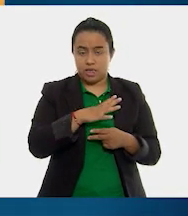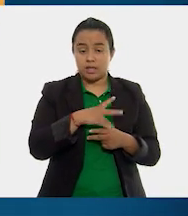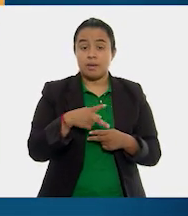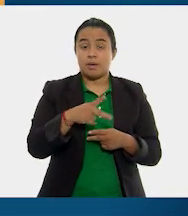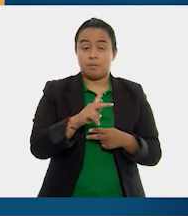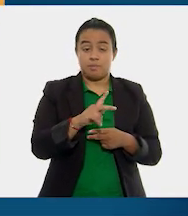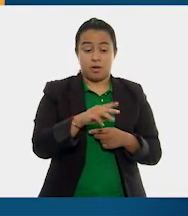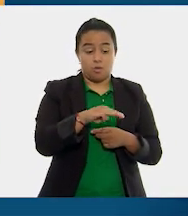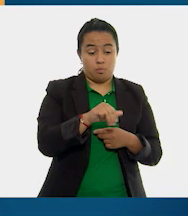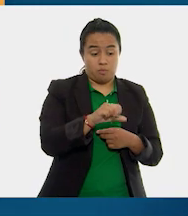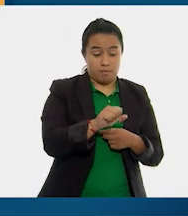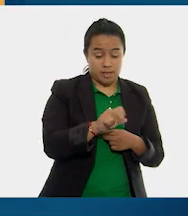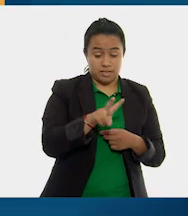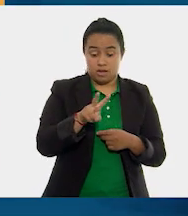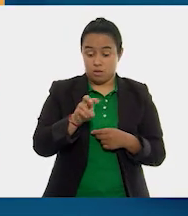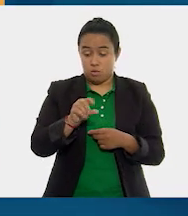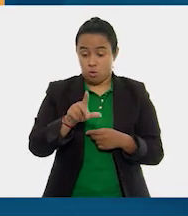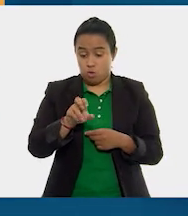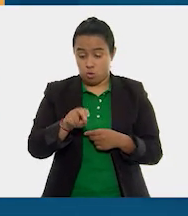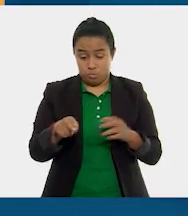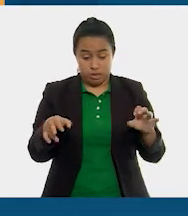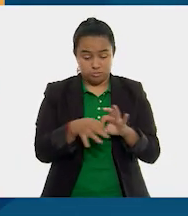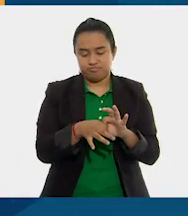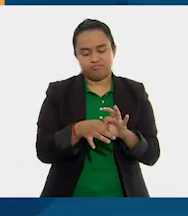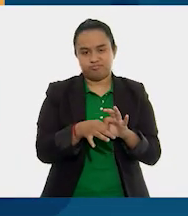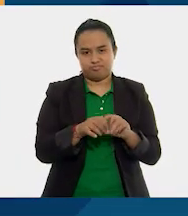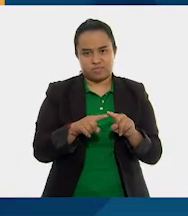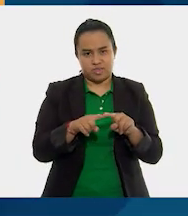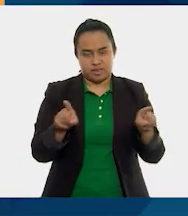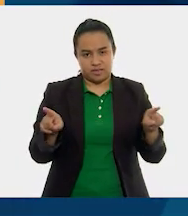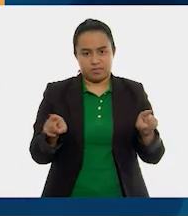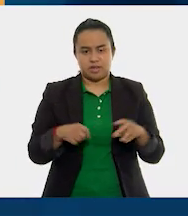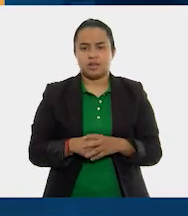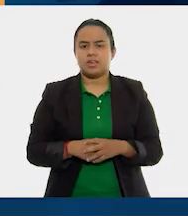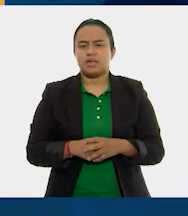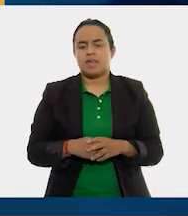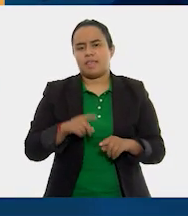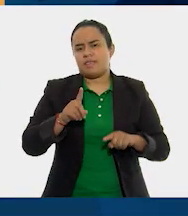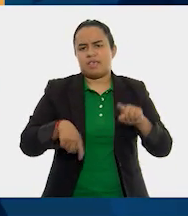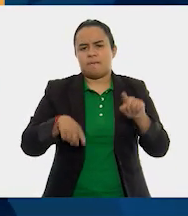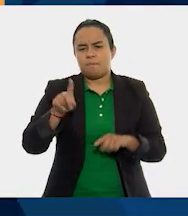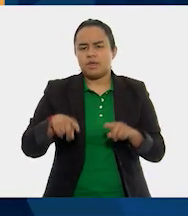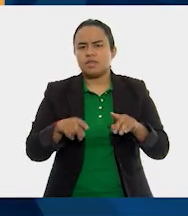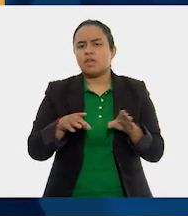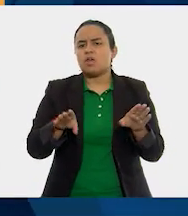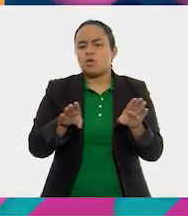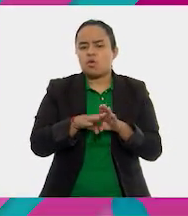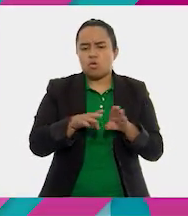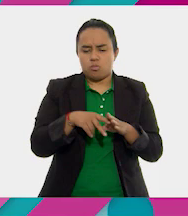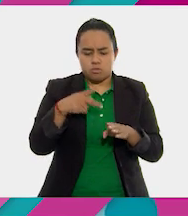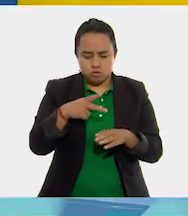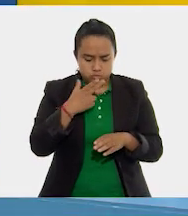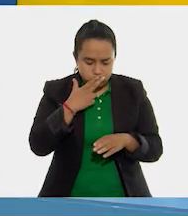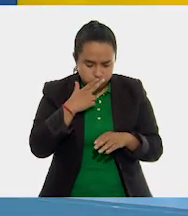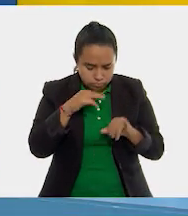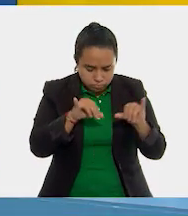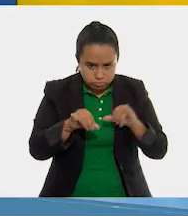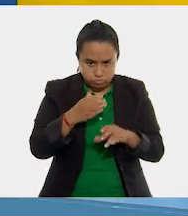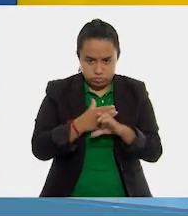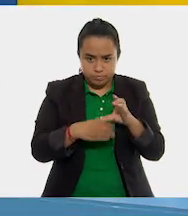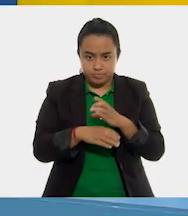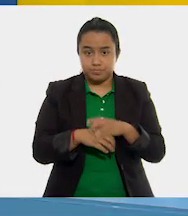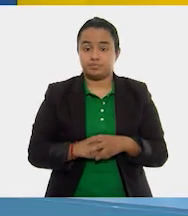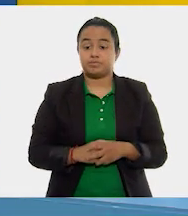relación entre la masa y el volumen es diferente. Esta relación va a depender del tipo de sustancia. Es